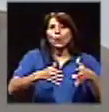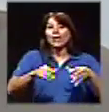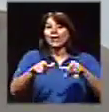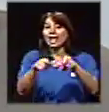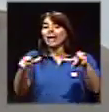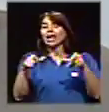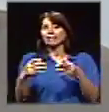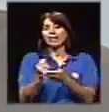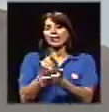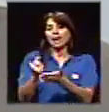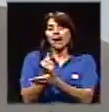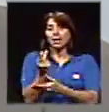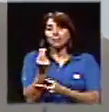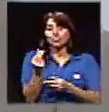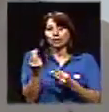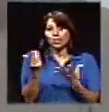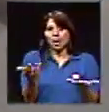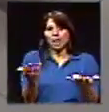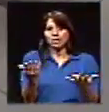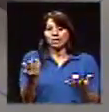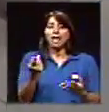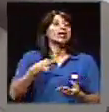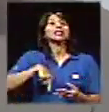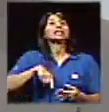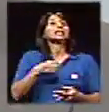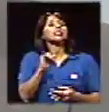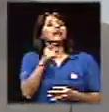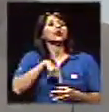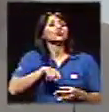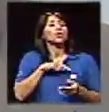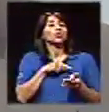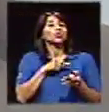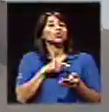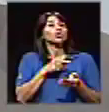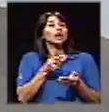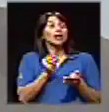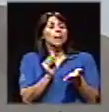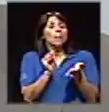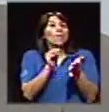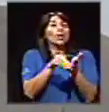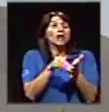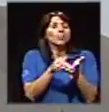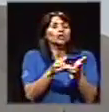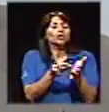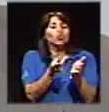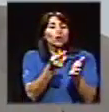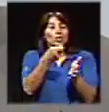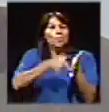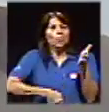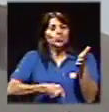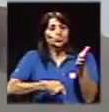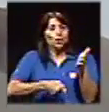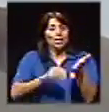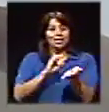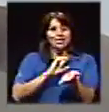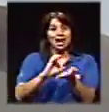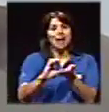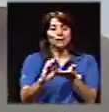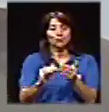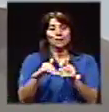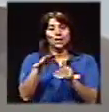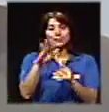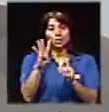mucha plata en este país, y nosotros pues le poníamos un impuesto elevado a los salarios de más de 4 millones. Y se sostuvo la